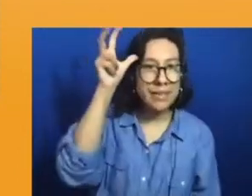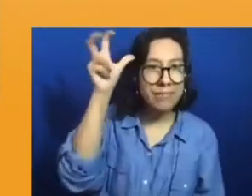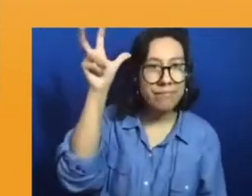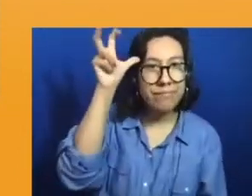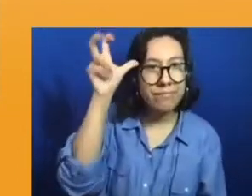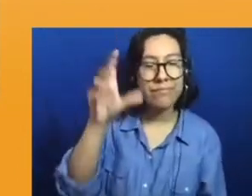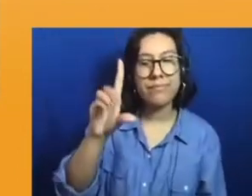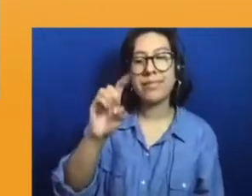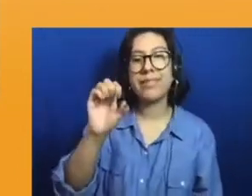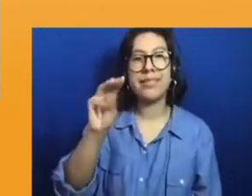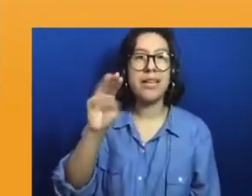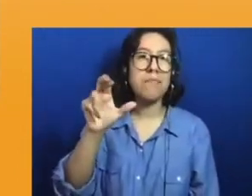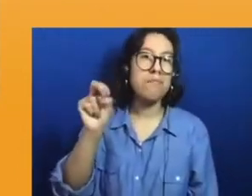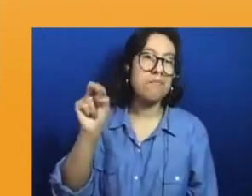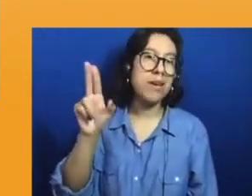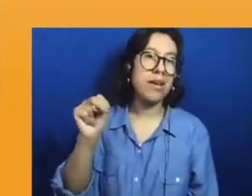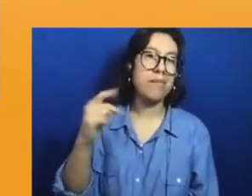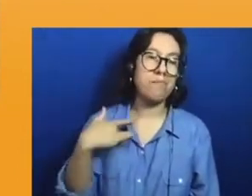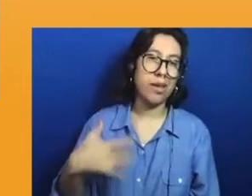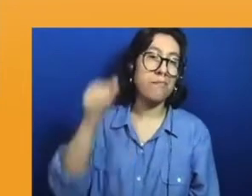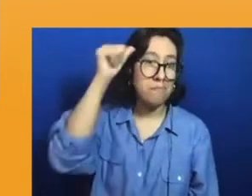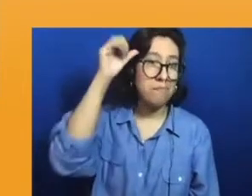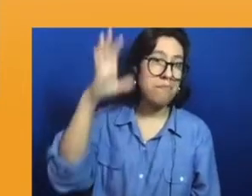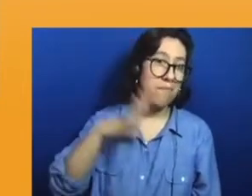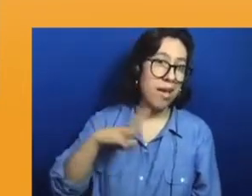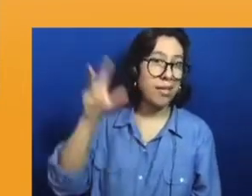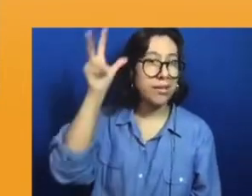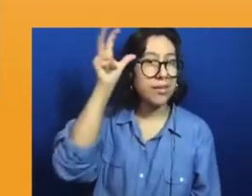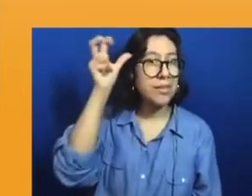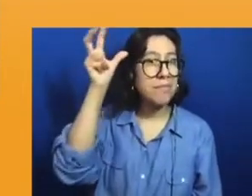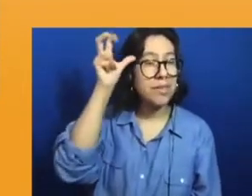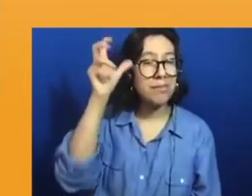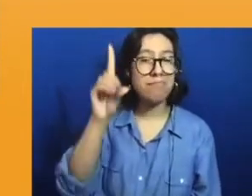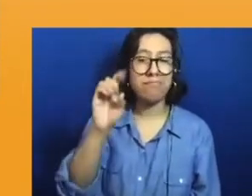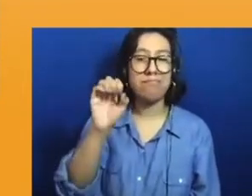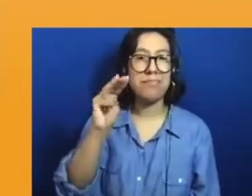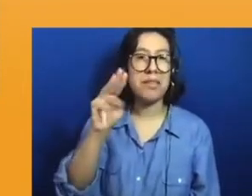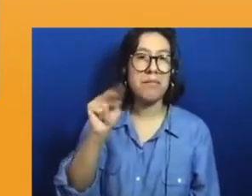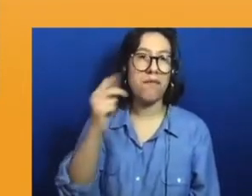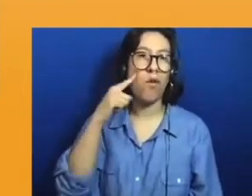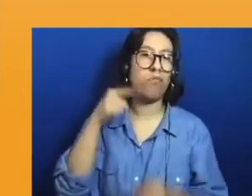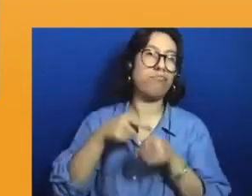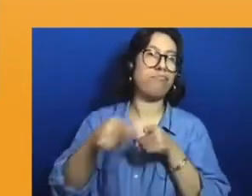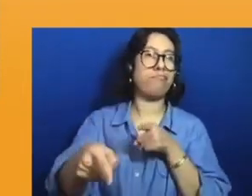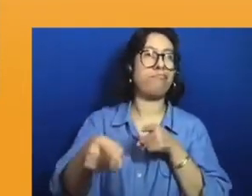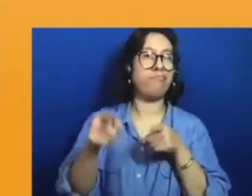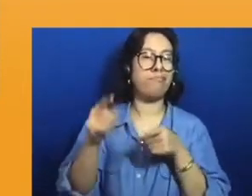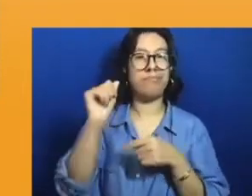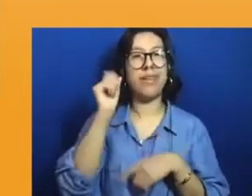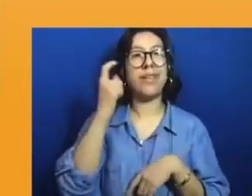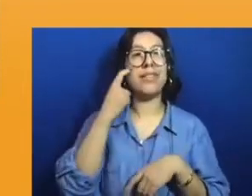demonios son hombres en las historias indias, yo encuentro que